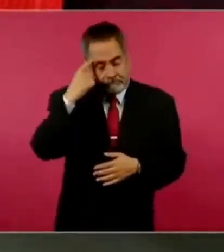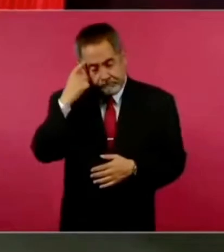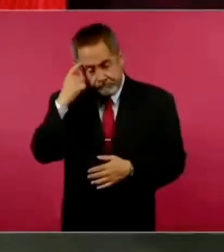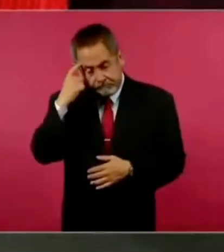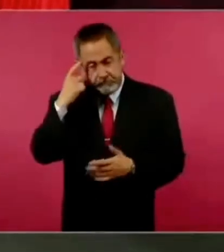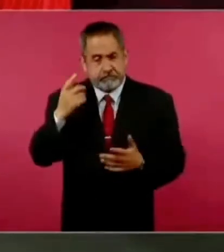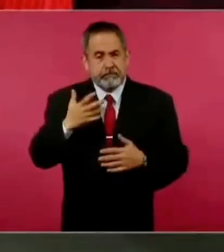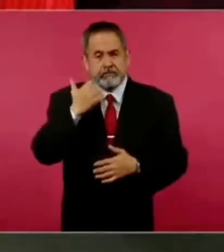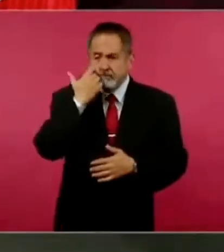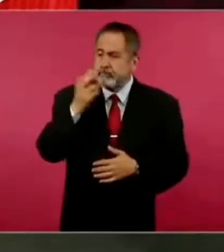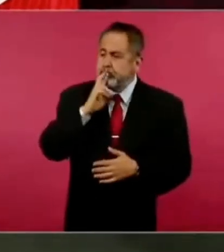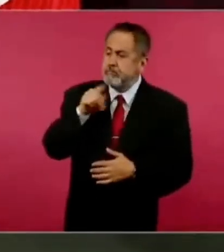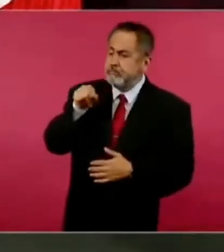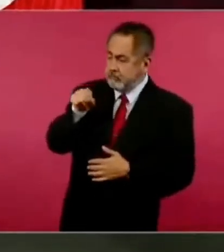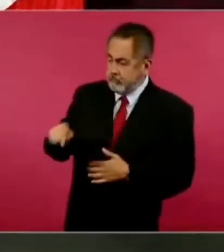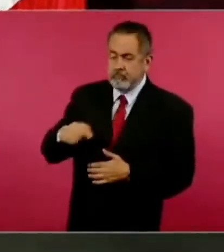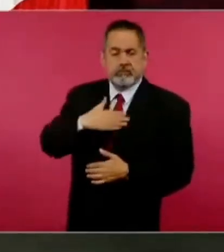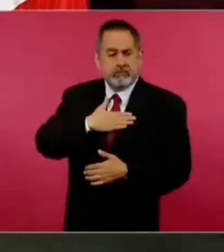quiere eso.